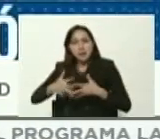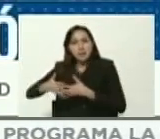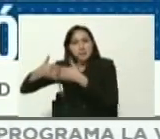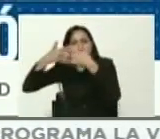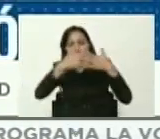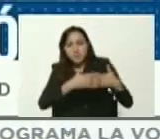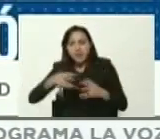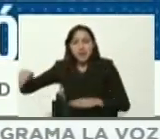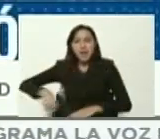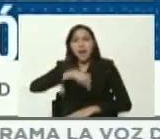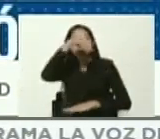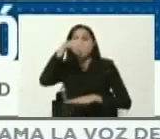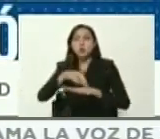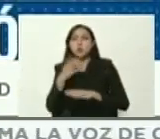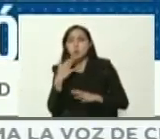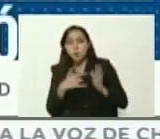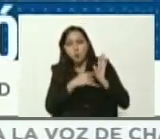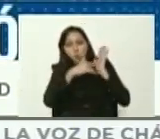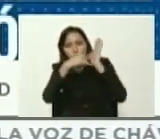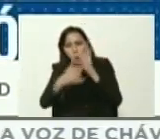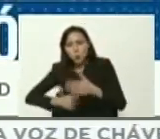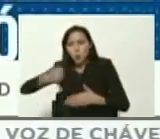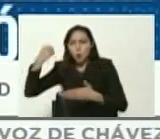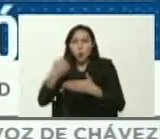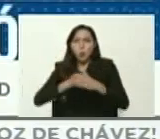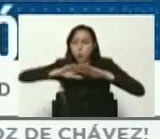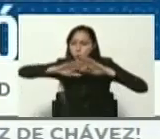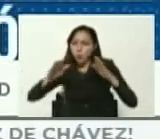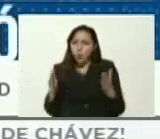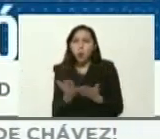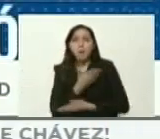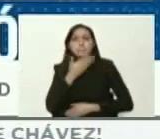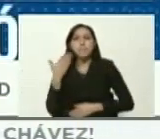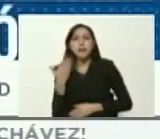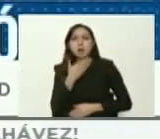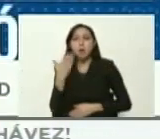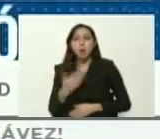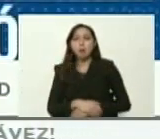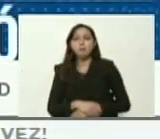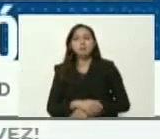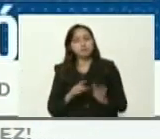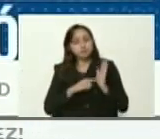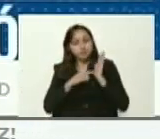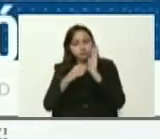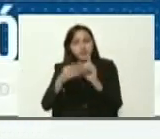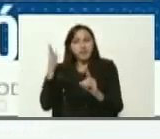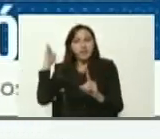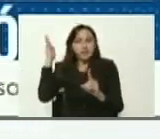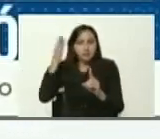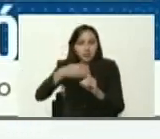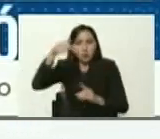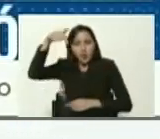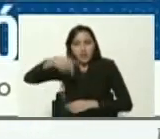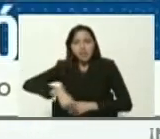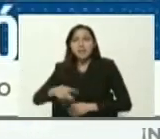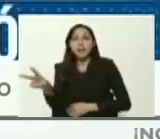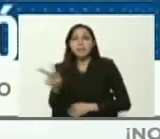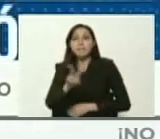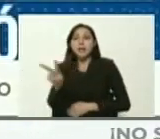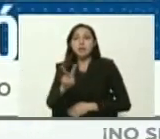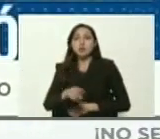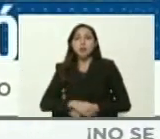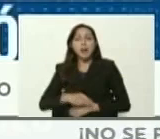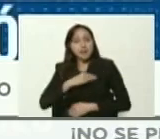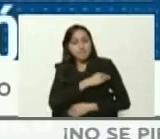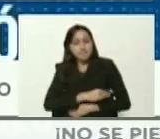una nación ejemplo en la lucha por un mundo mejor. Esa es la misión de Venezuela, la misión